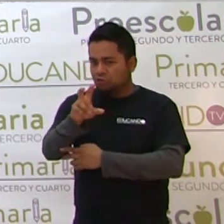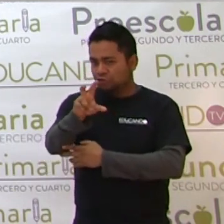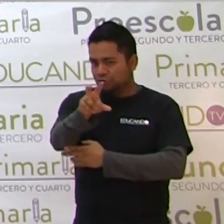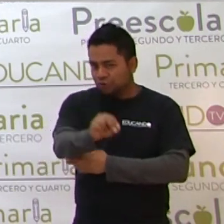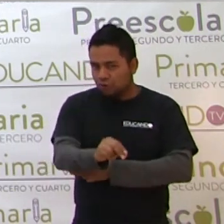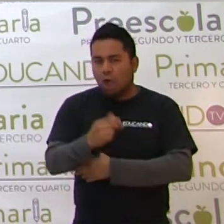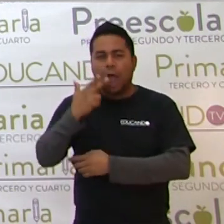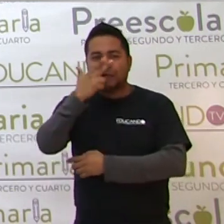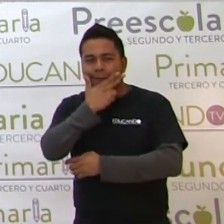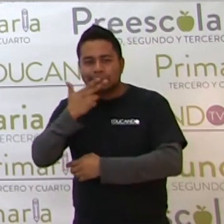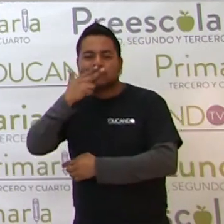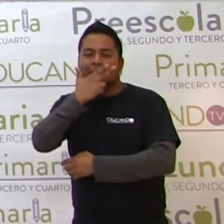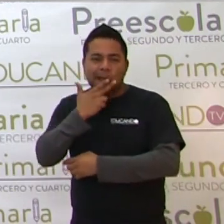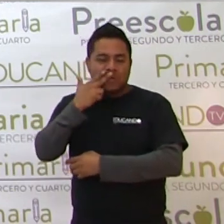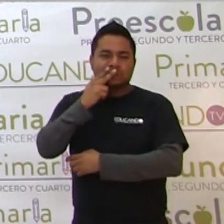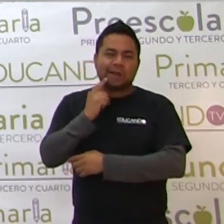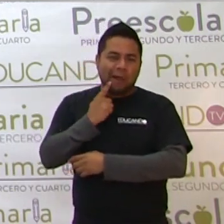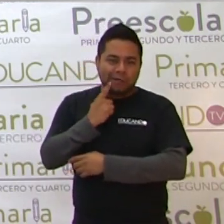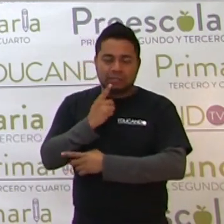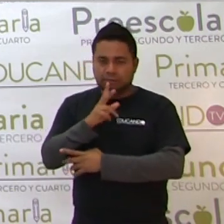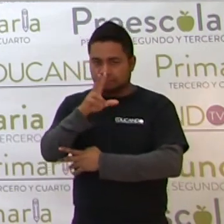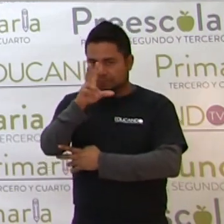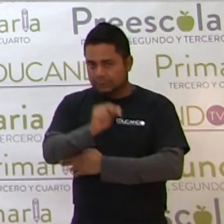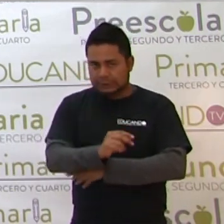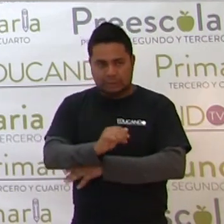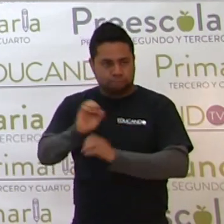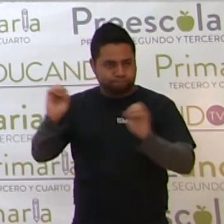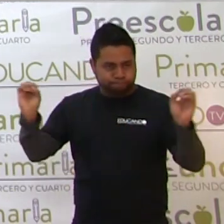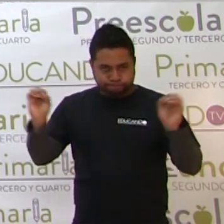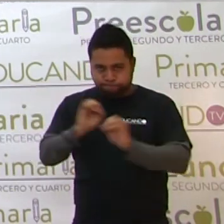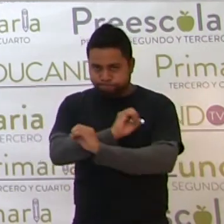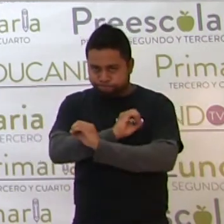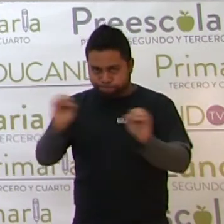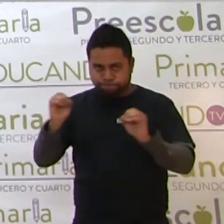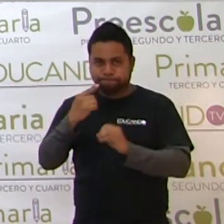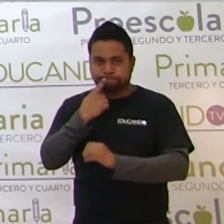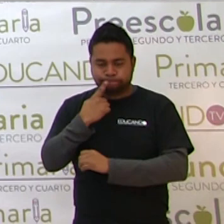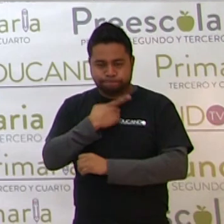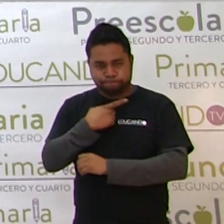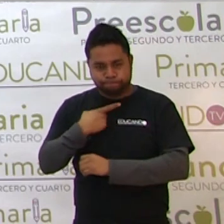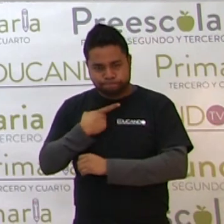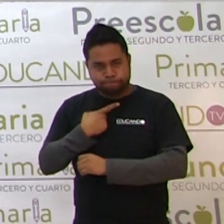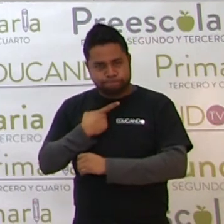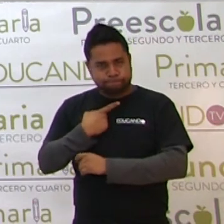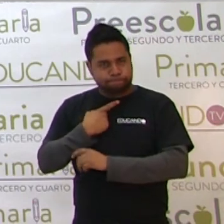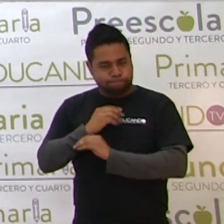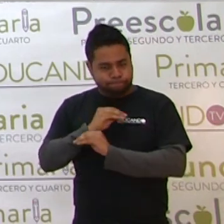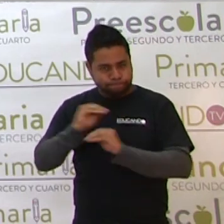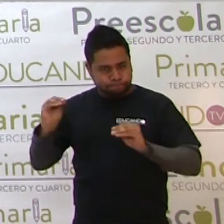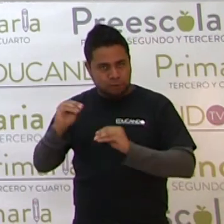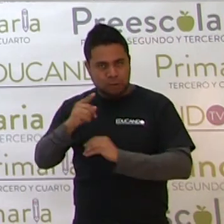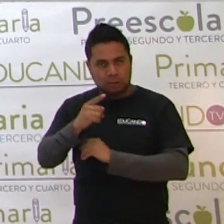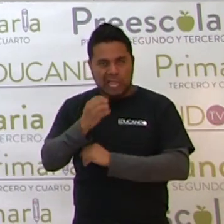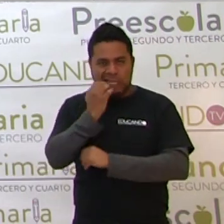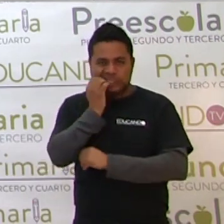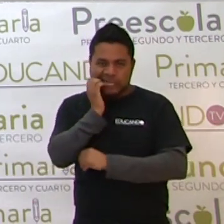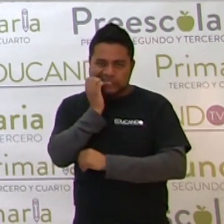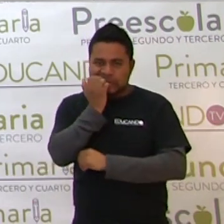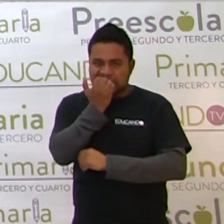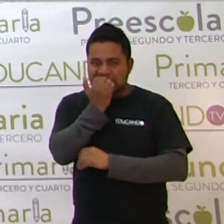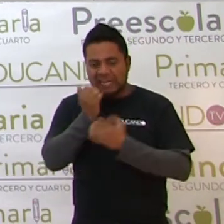o dulces, ¿sí? Nada en la boca, debe de permanecer limpia. Y no se muerdan las